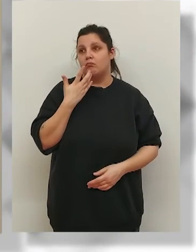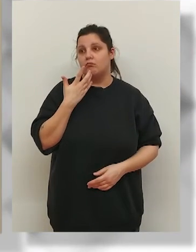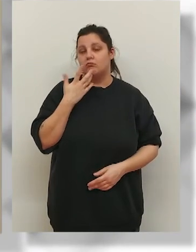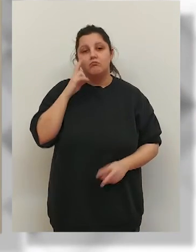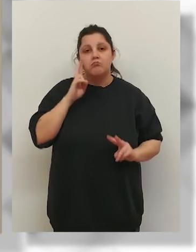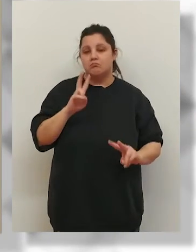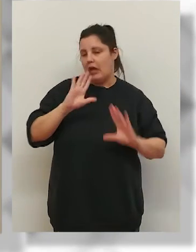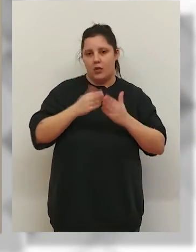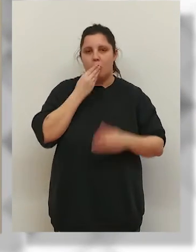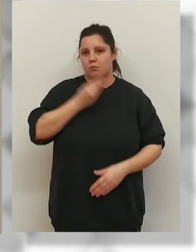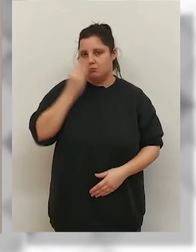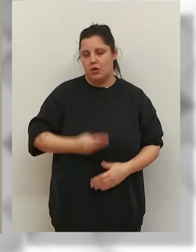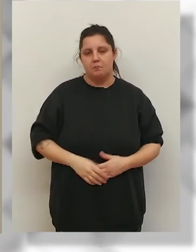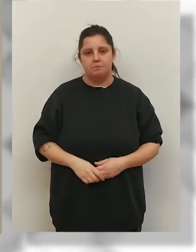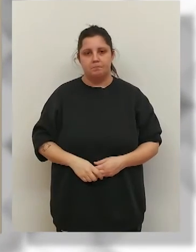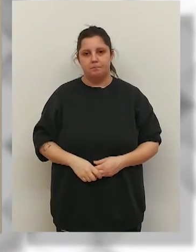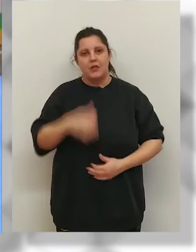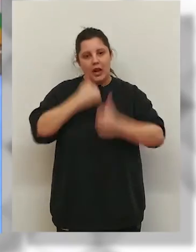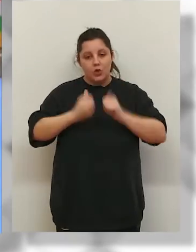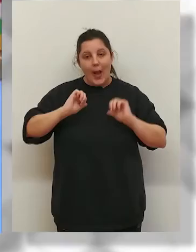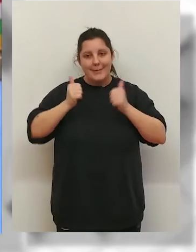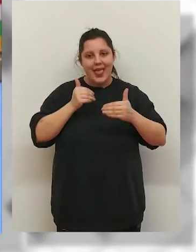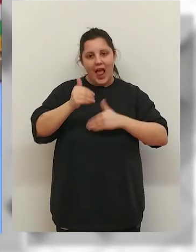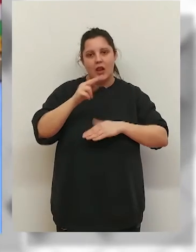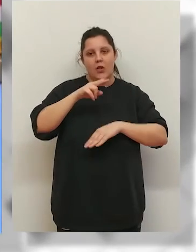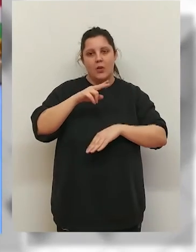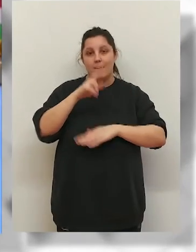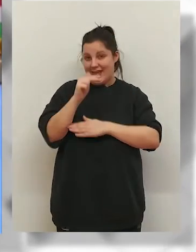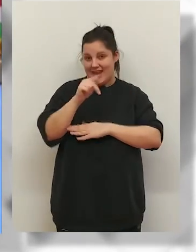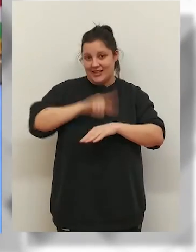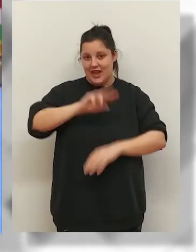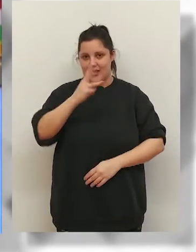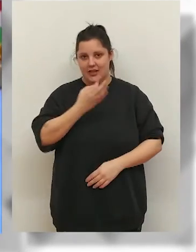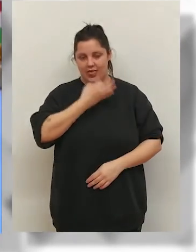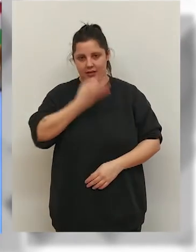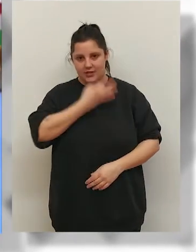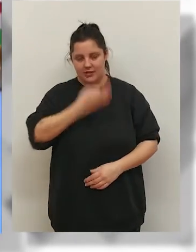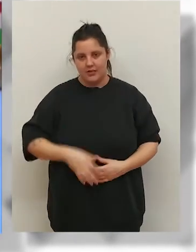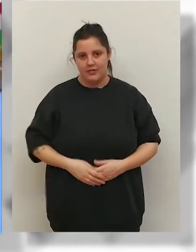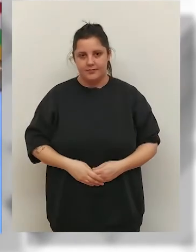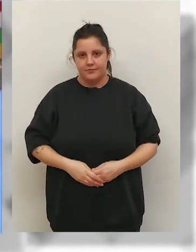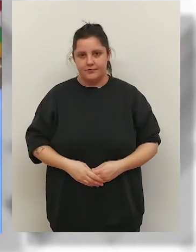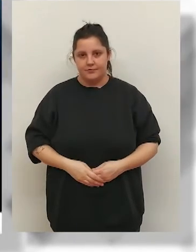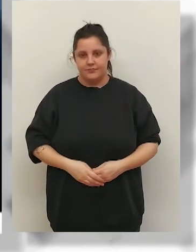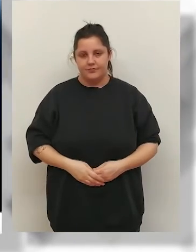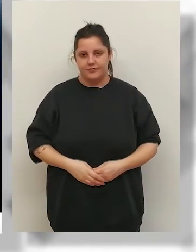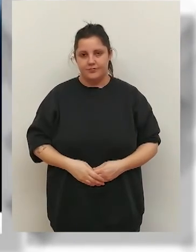tenemos buen equipo. El campeonato arranca el viernes a las 3 de la tarde.